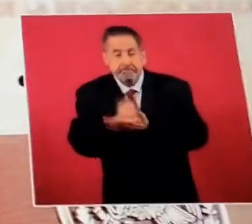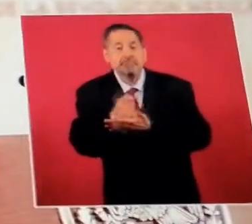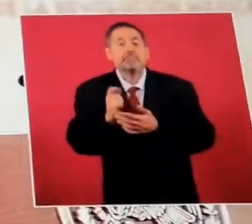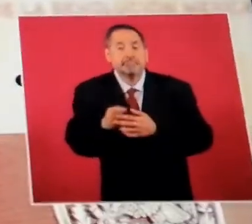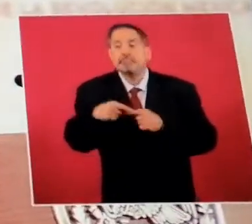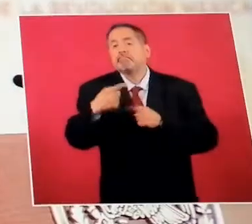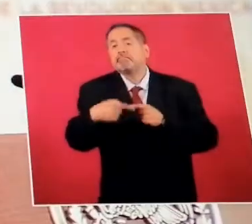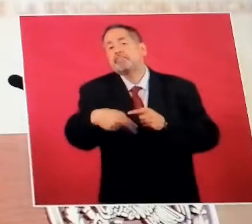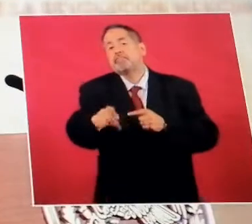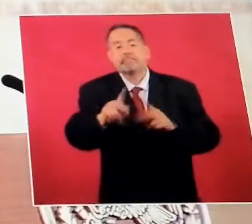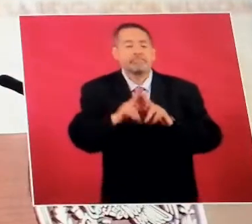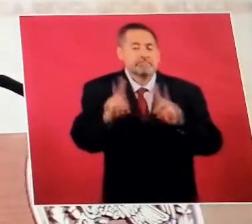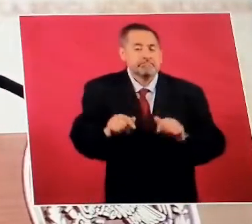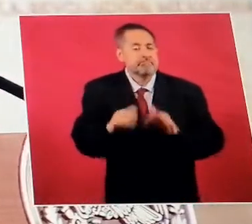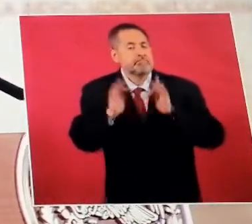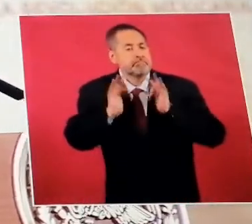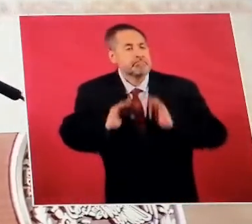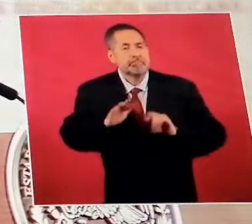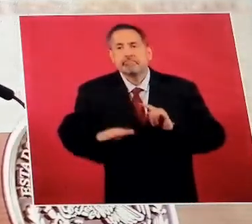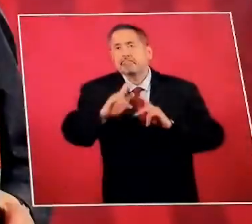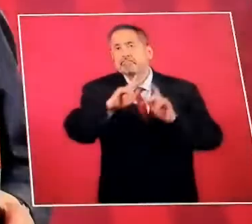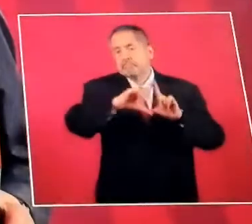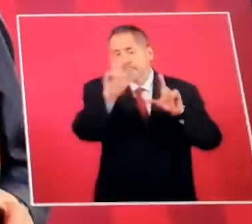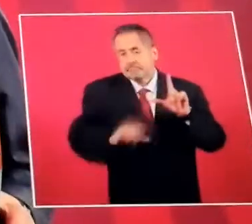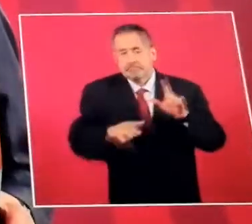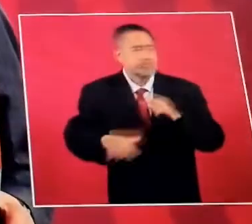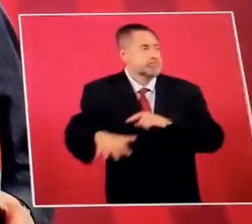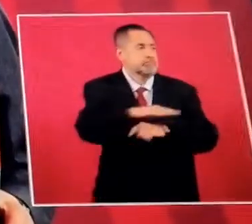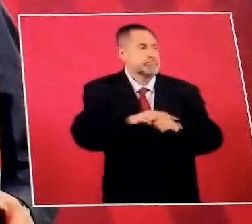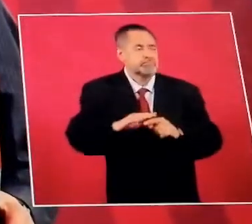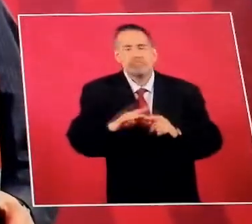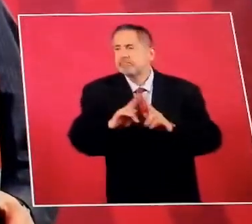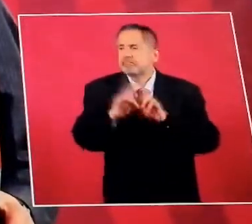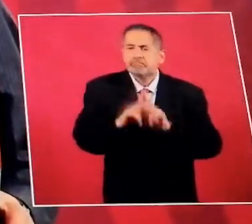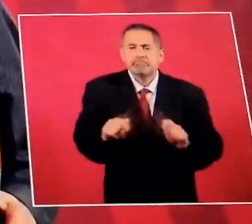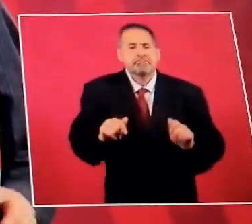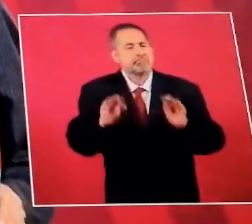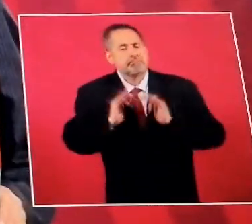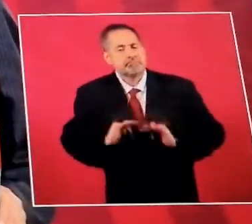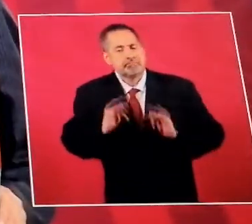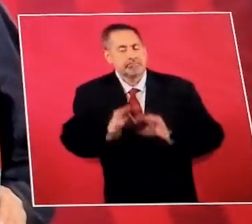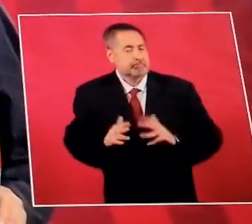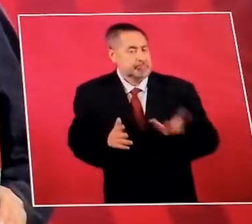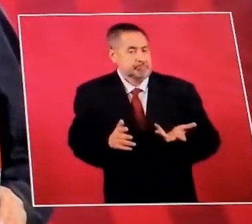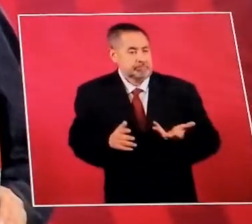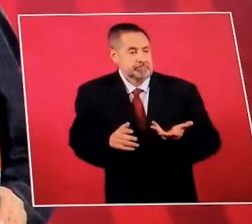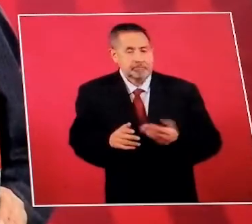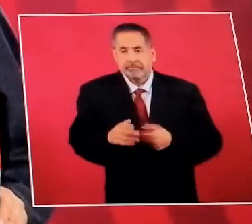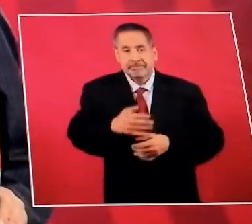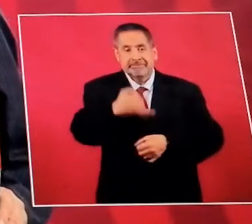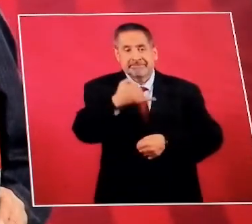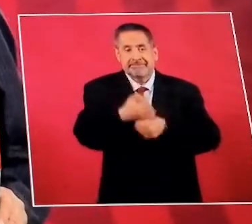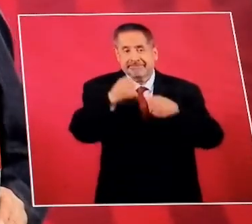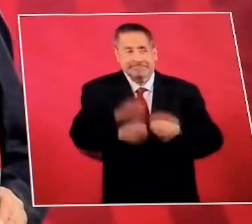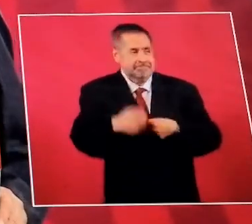tranquilidad en el país, es enfrentar el problema de la inseguridad